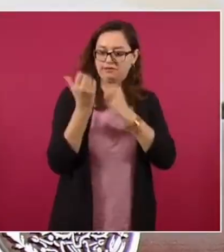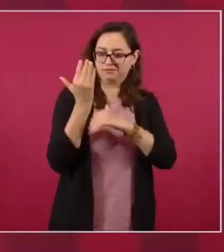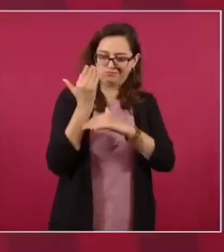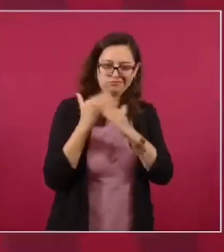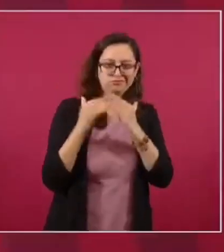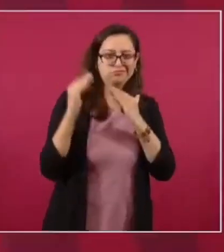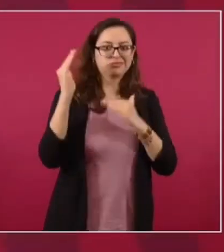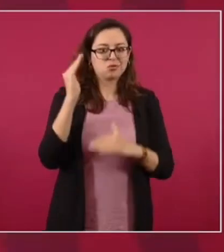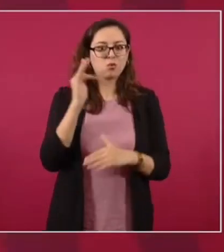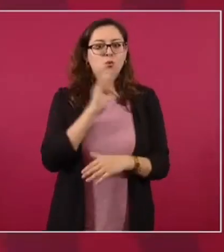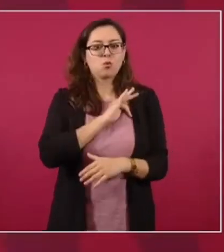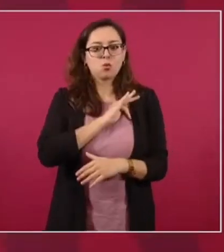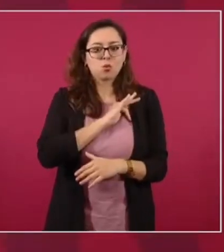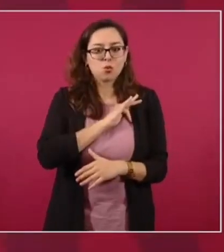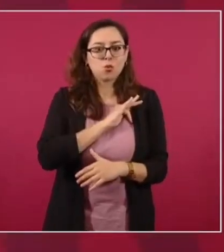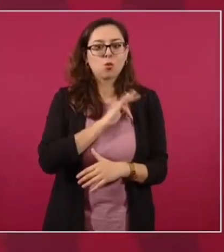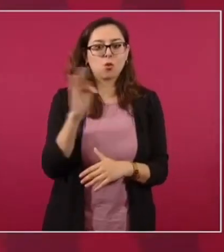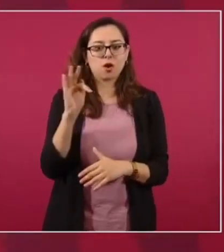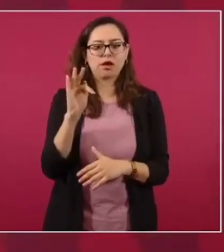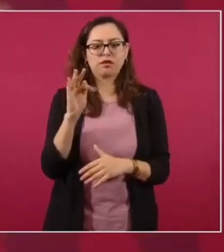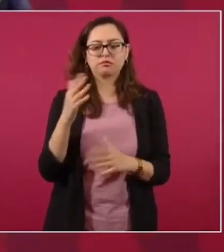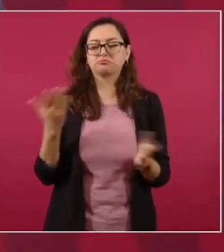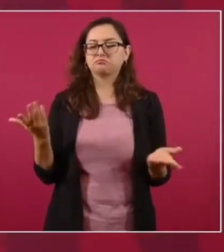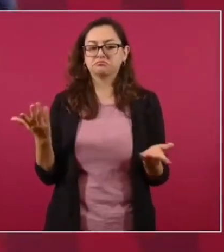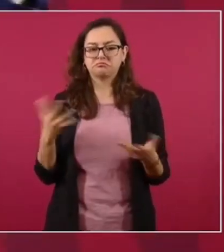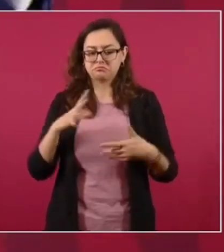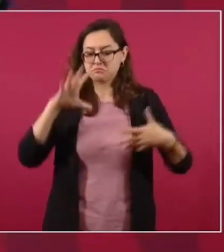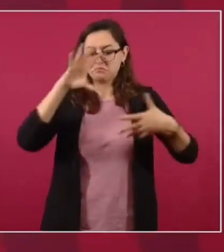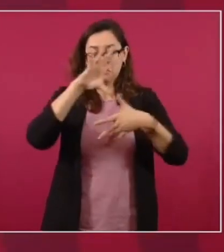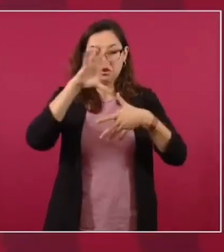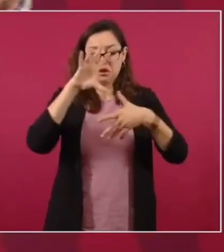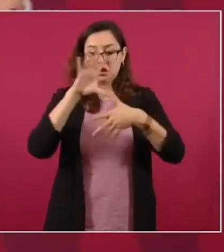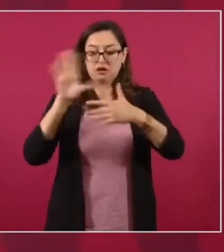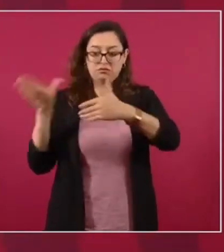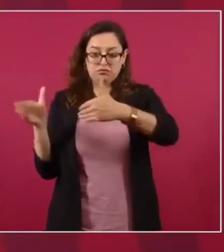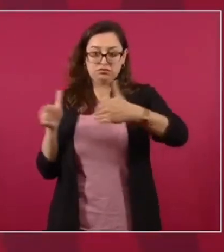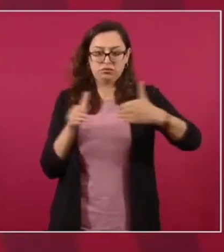cerrarnos, sin guerras comerciales, nada más